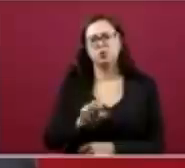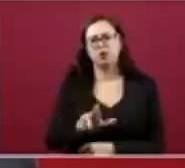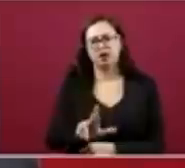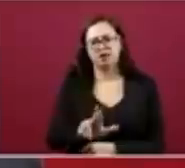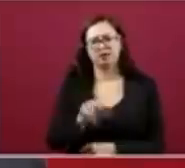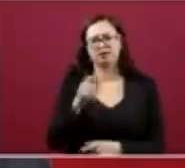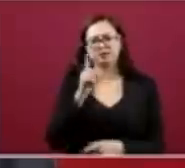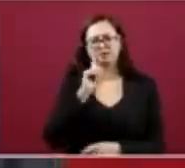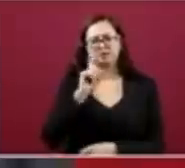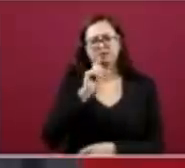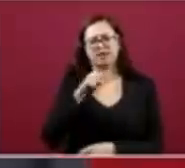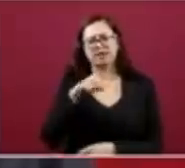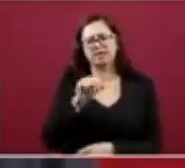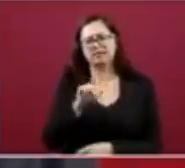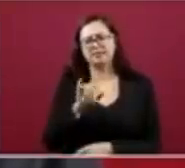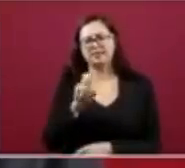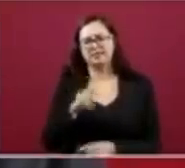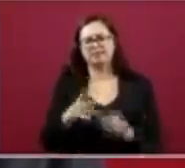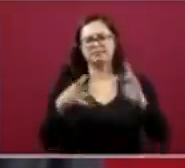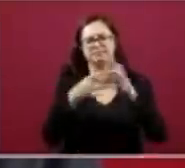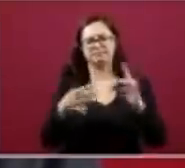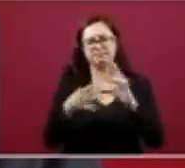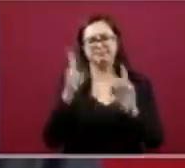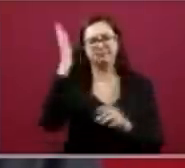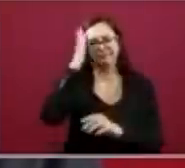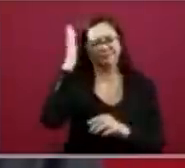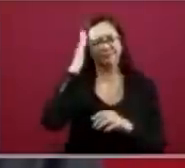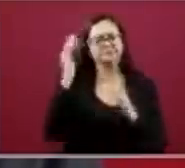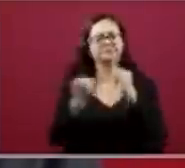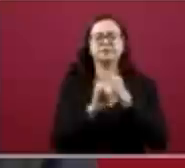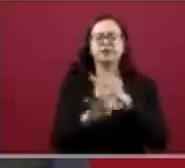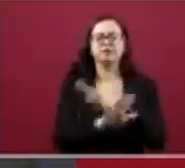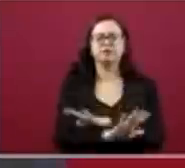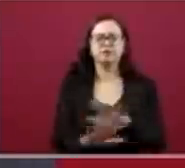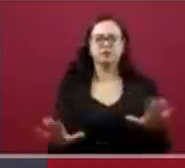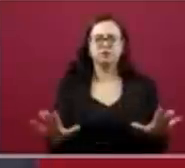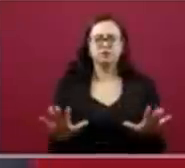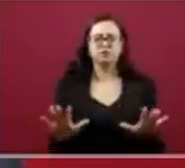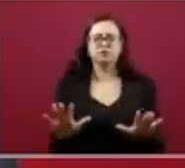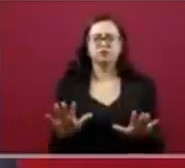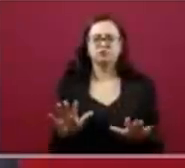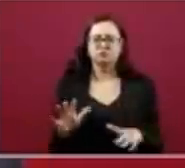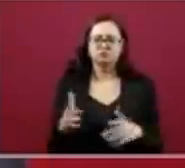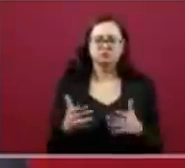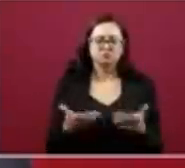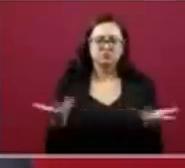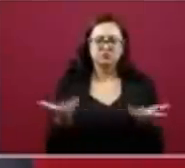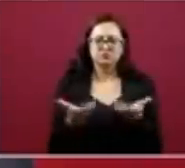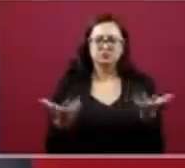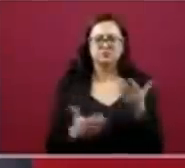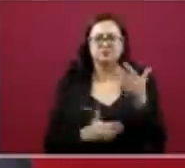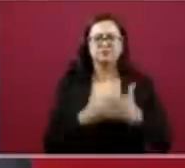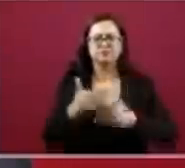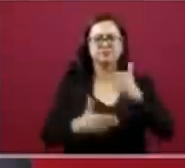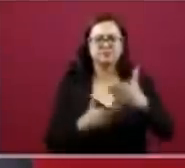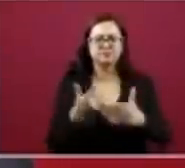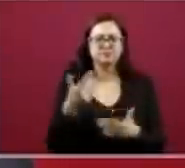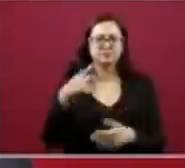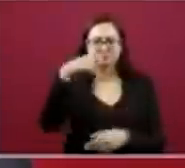a dar un informe de lo que está sucediendo en